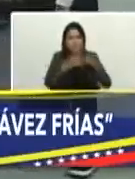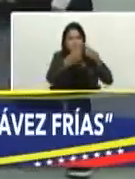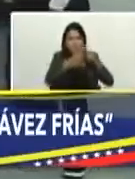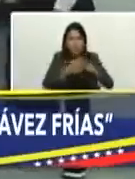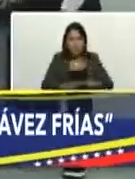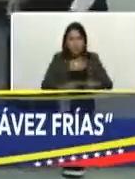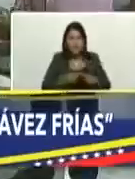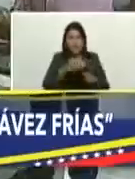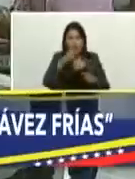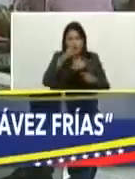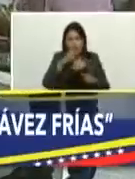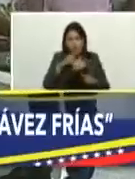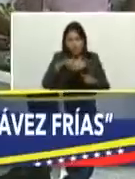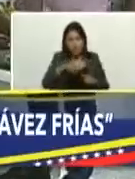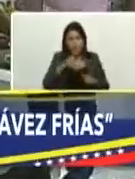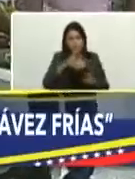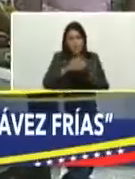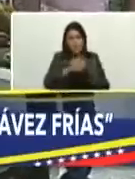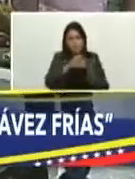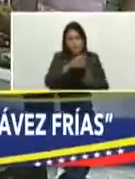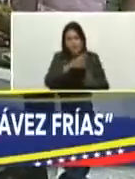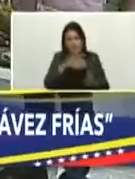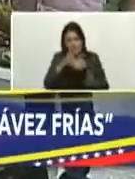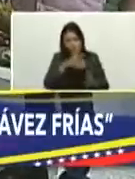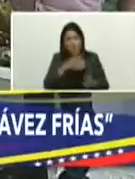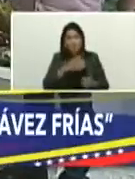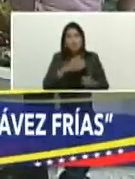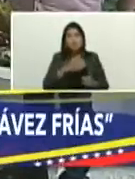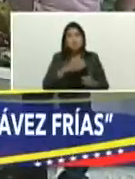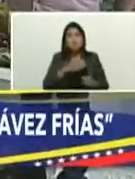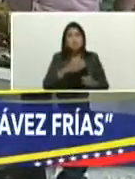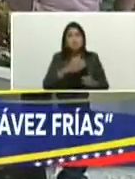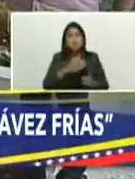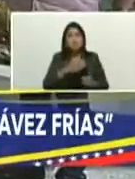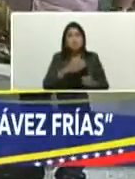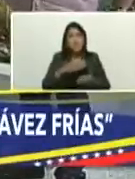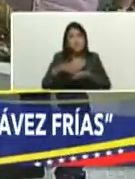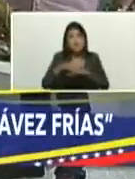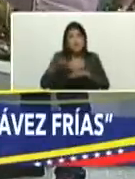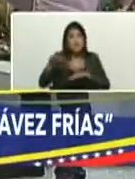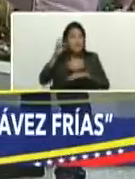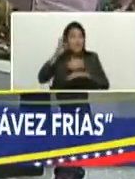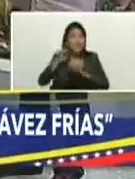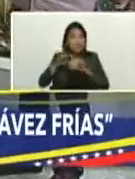que finaliza, y bueno, Yelixa Santaella nos echó el apoyo,